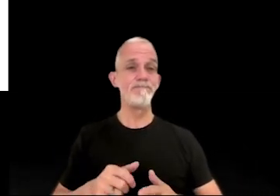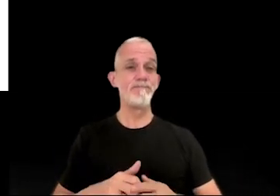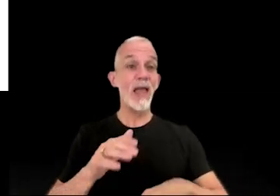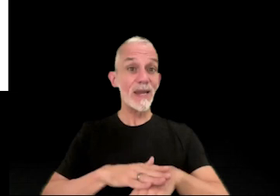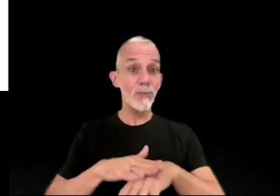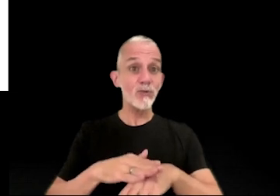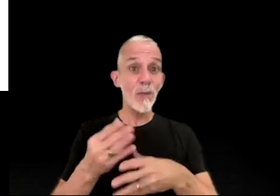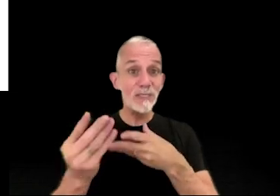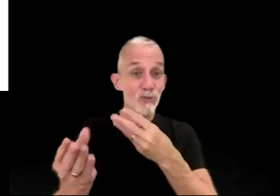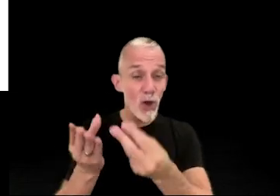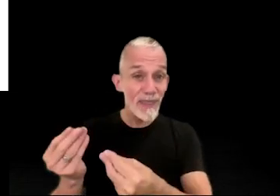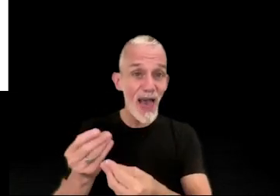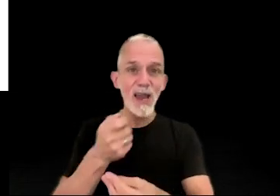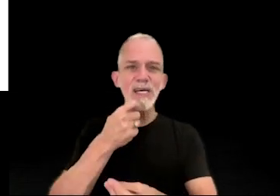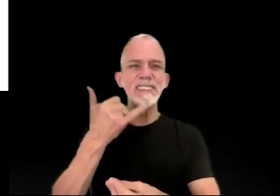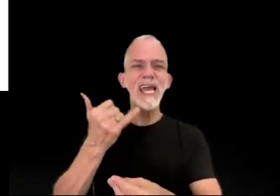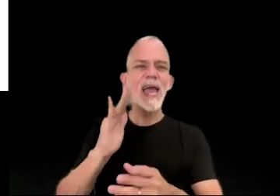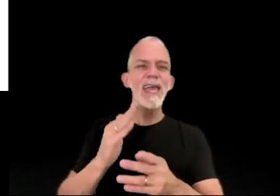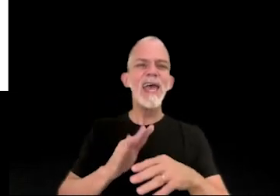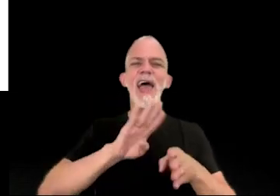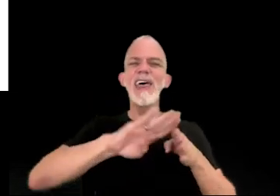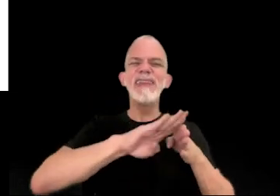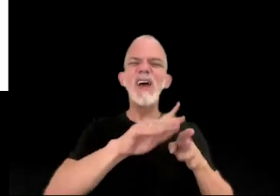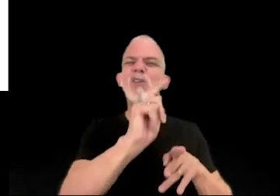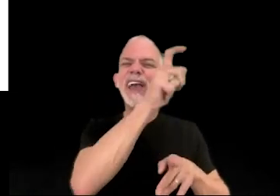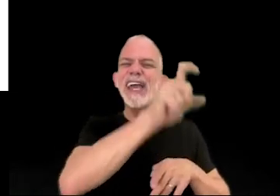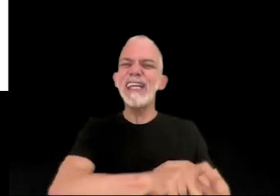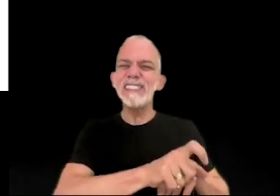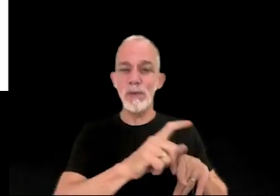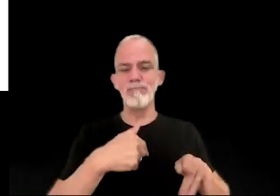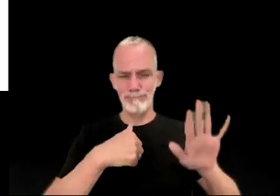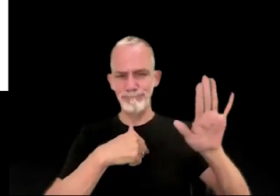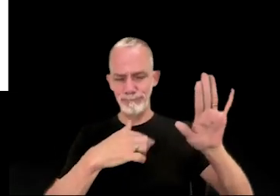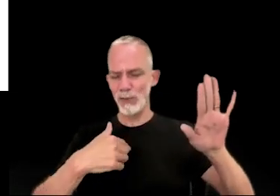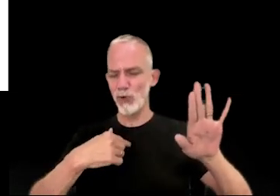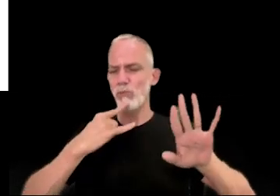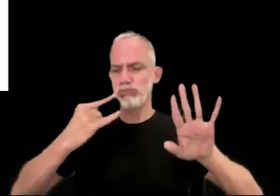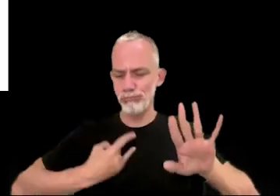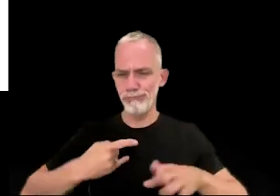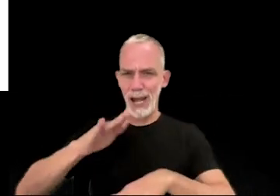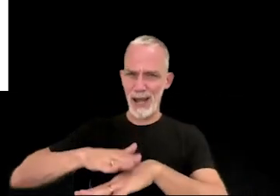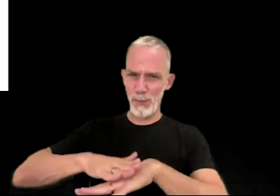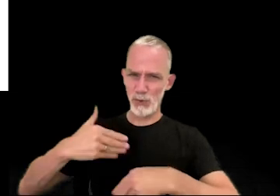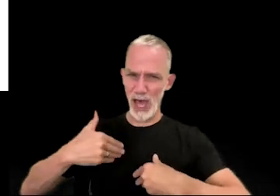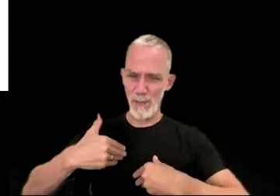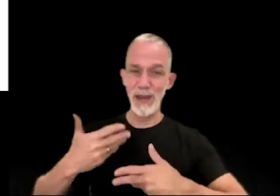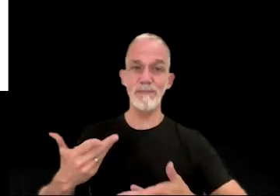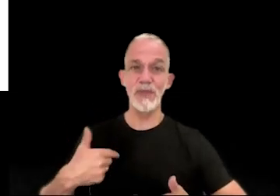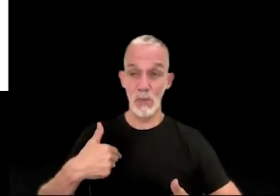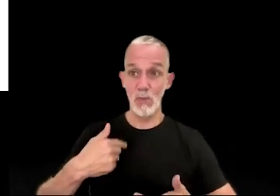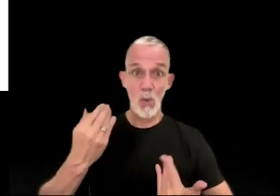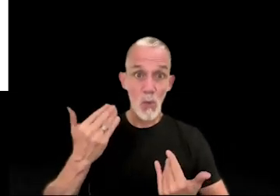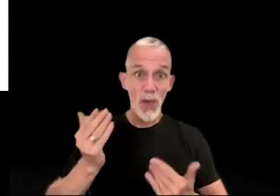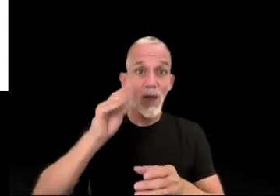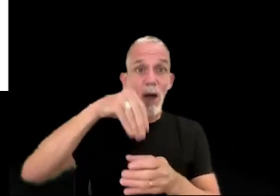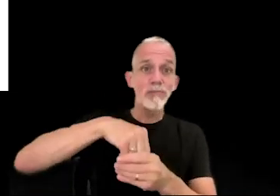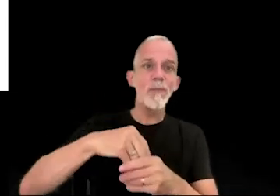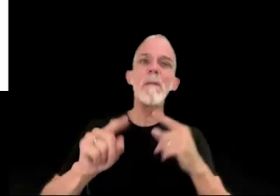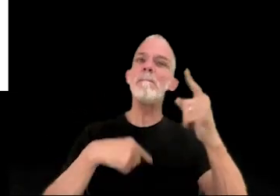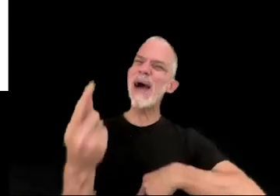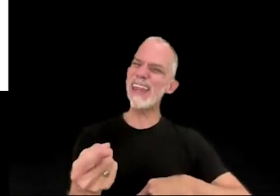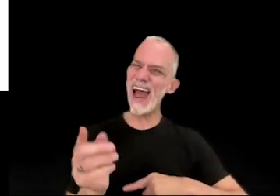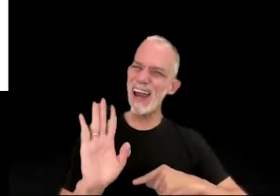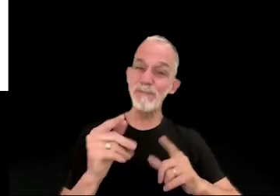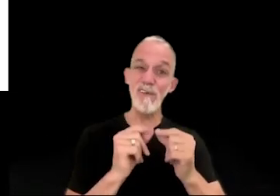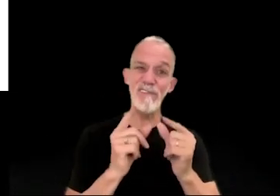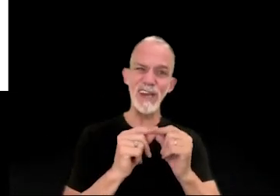siempre identificando al deudor principal. El sistema Mis Facilidades para estos sujetos va a estar disponible a partir de mañana, según las fechas que